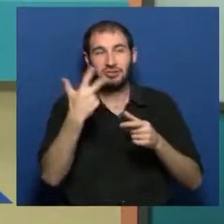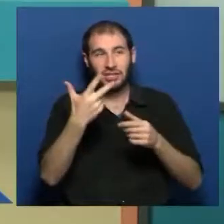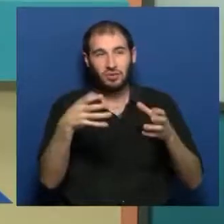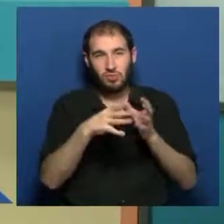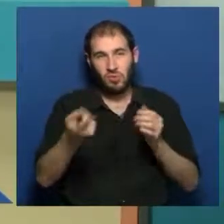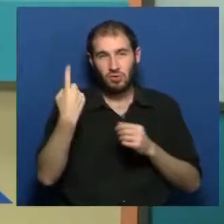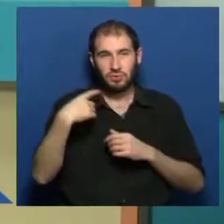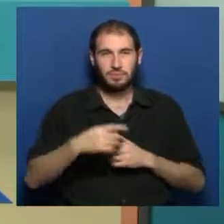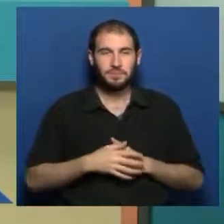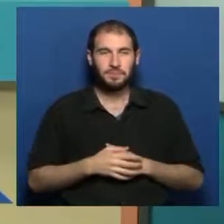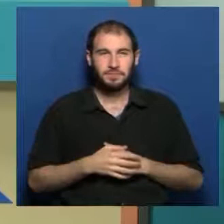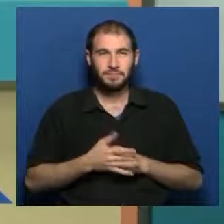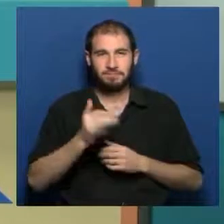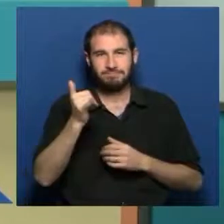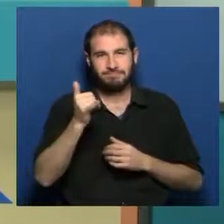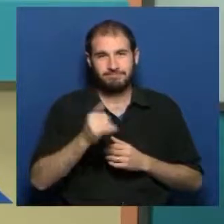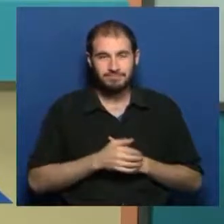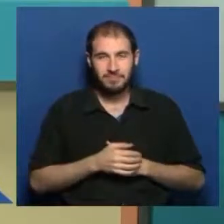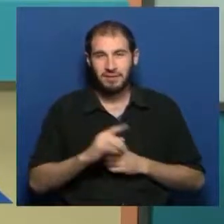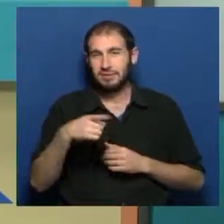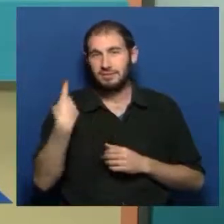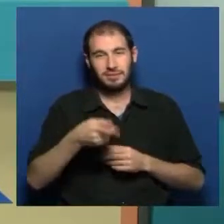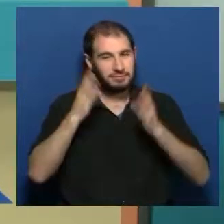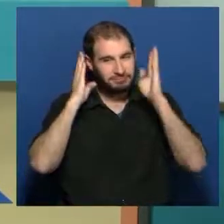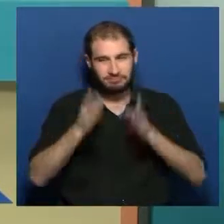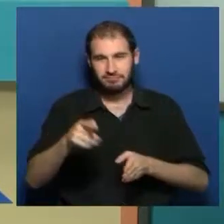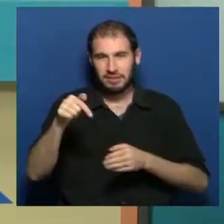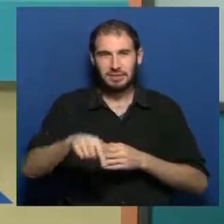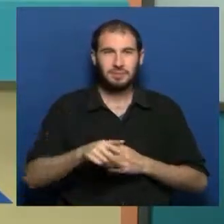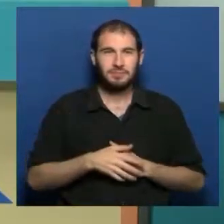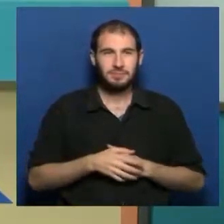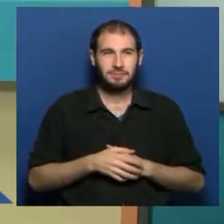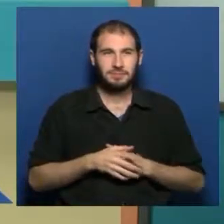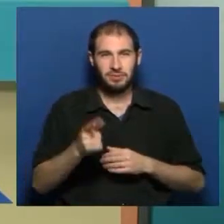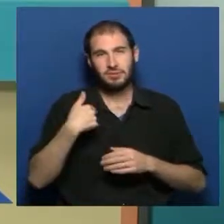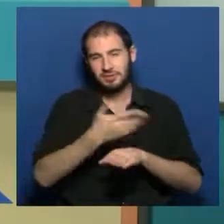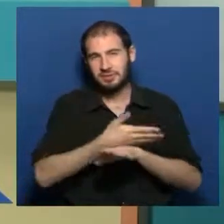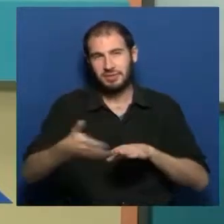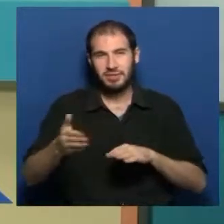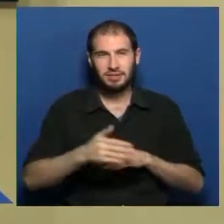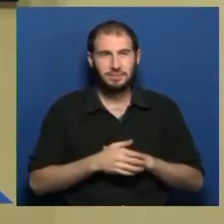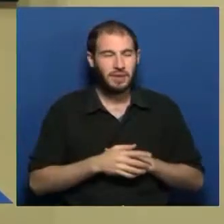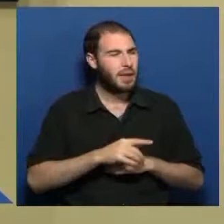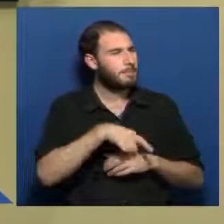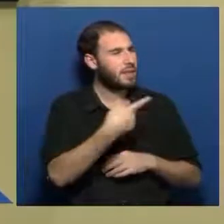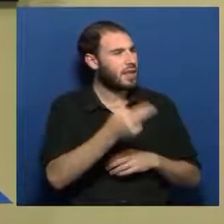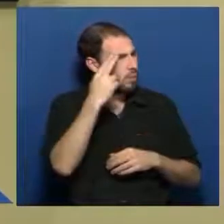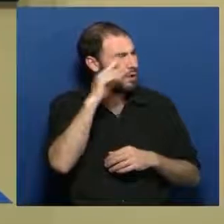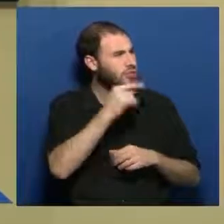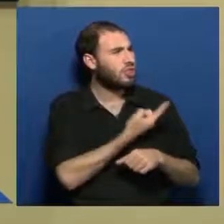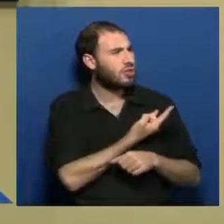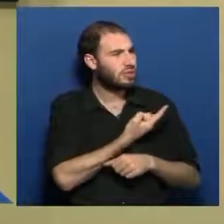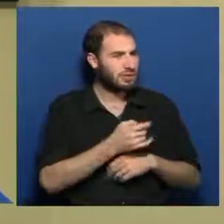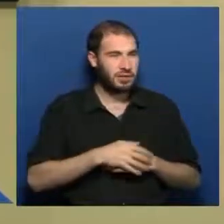Fulton y sí, siempre quisimos dedicarnos a esto, así que... Lo seguimos haciendo. Y mañana a las 21, ¿dónde van a